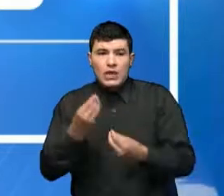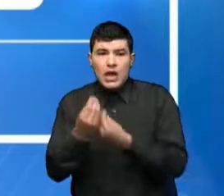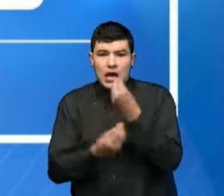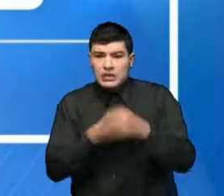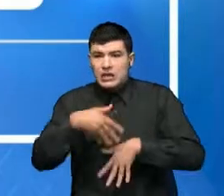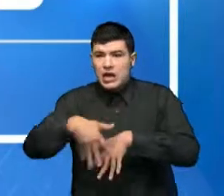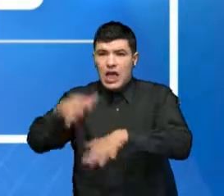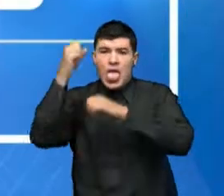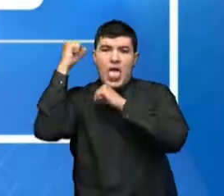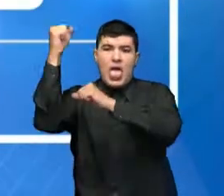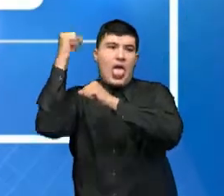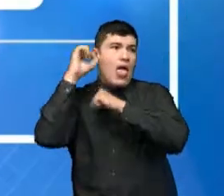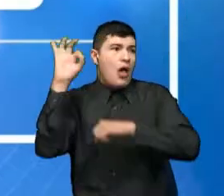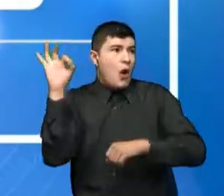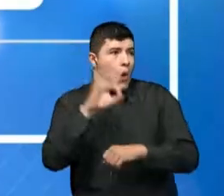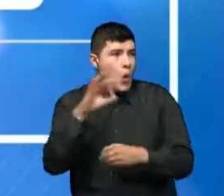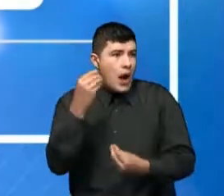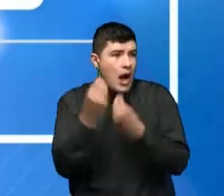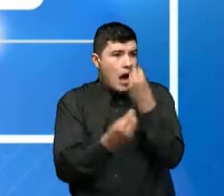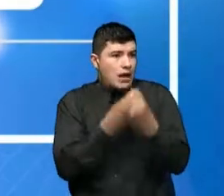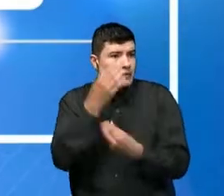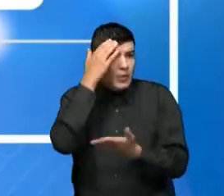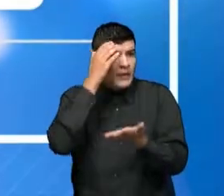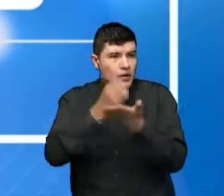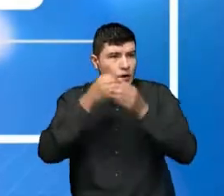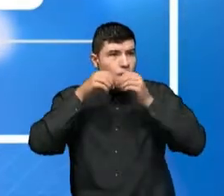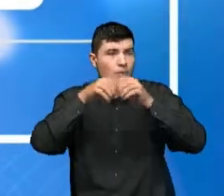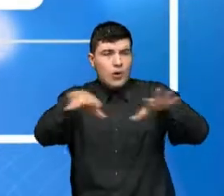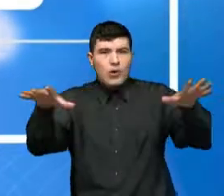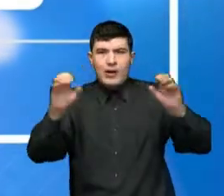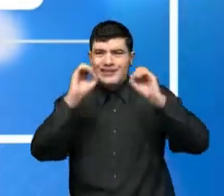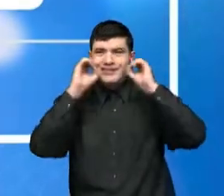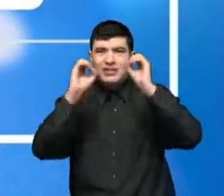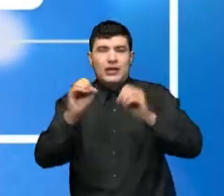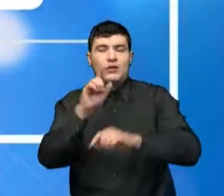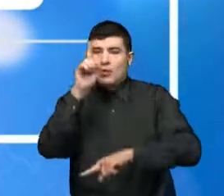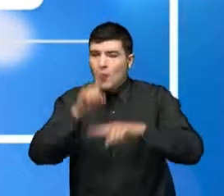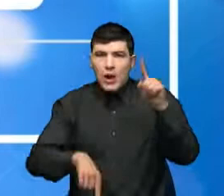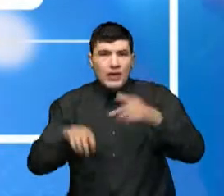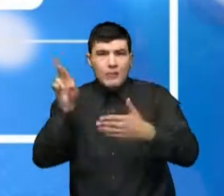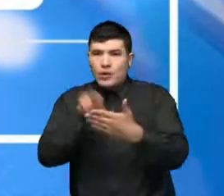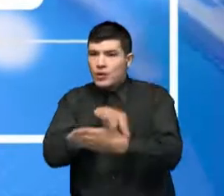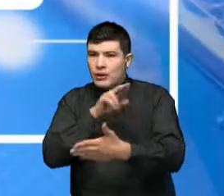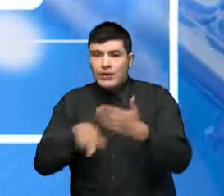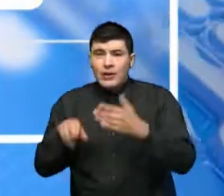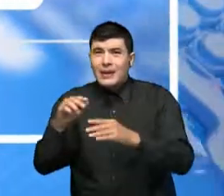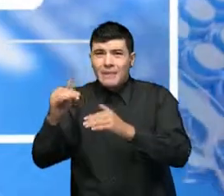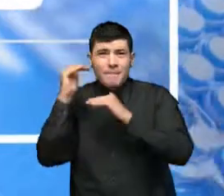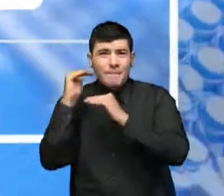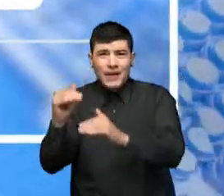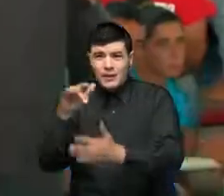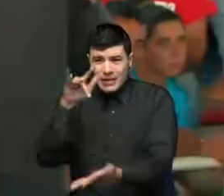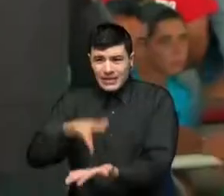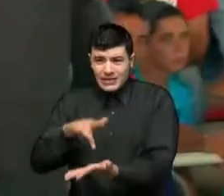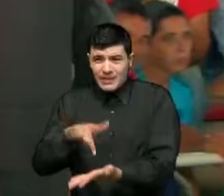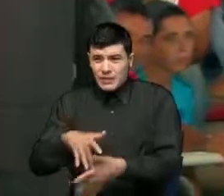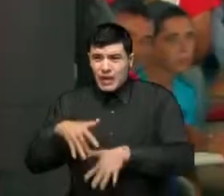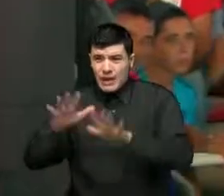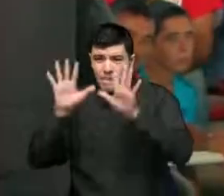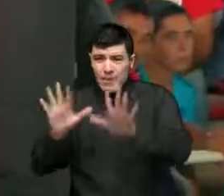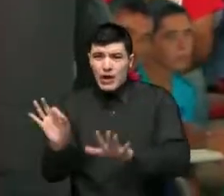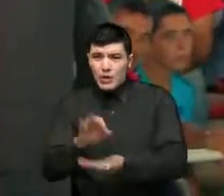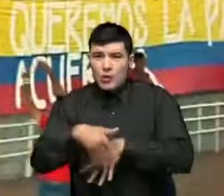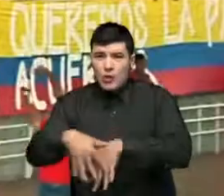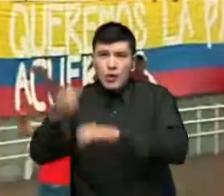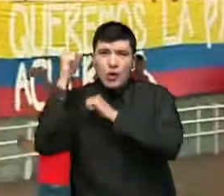para hacer pronunciamientos de ninguna índole, y menos para la participación en paro o en marcha. Por su